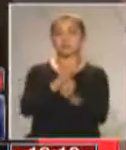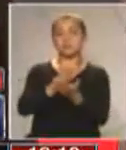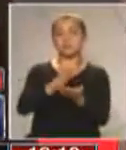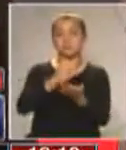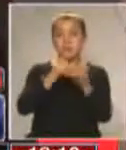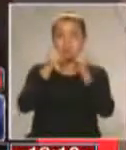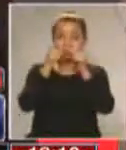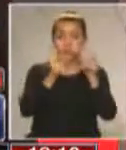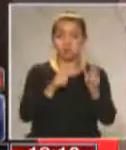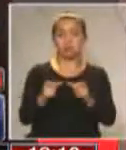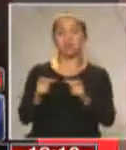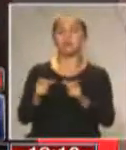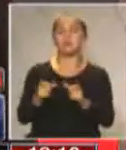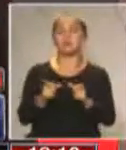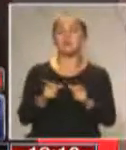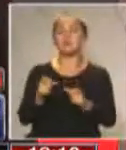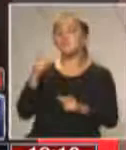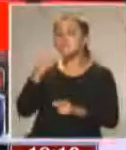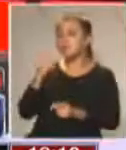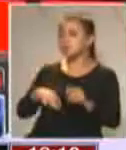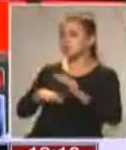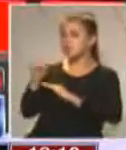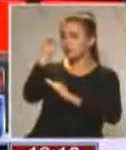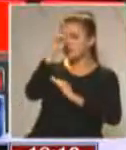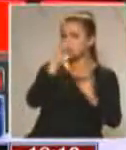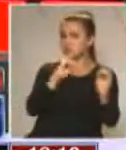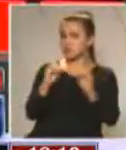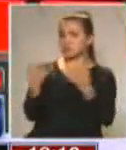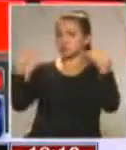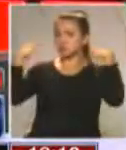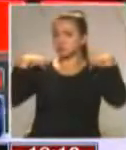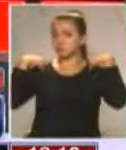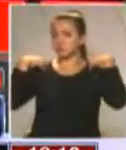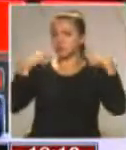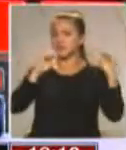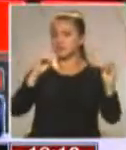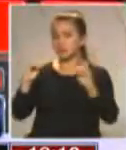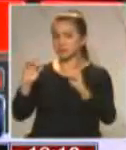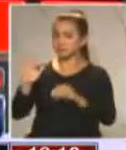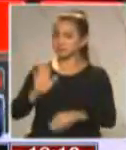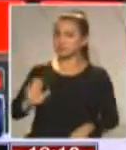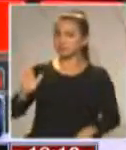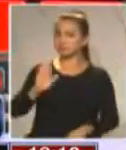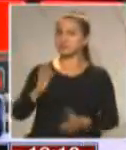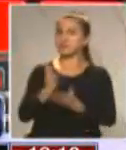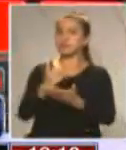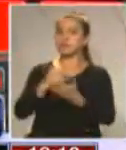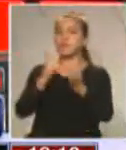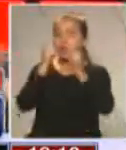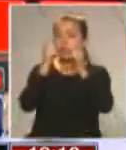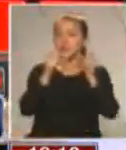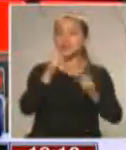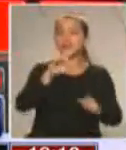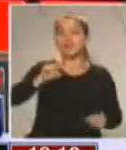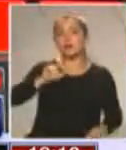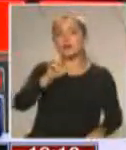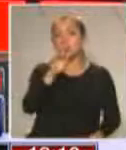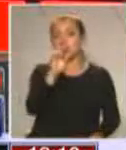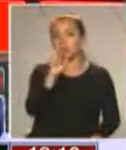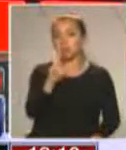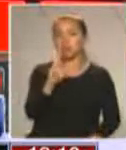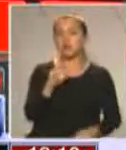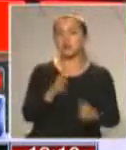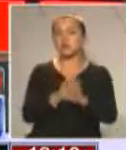Y que hubiera una investigación. ¿Es el tema más complejo para que él se mantenga en el cargo? Lo que tiene que ver con la discusión del plan regulador de cambiar esto como suelo rural a